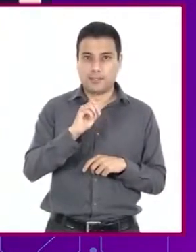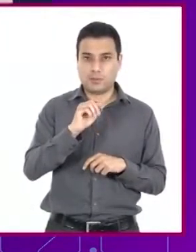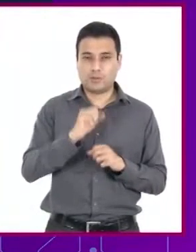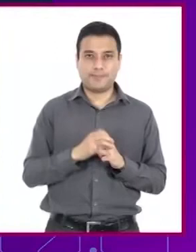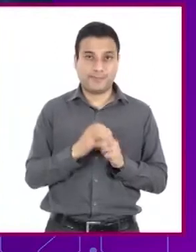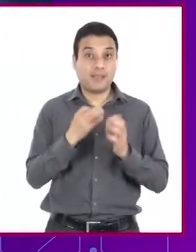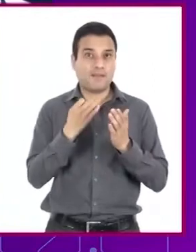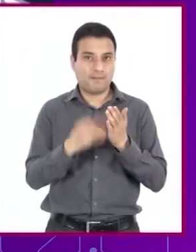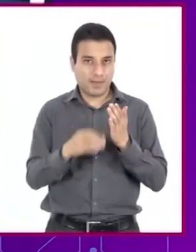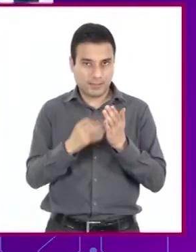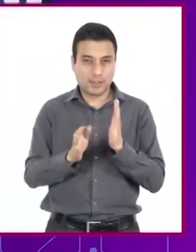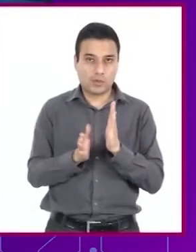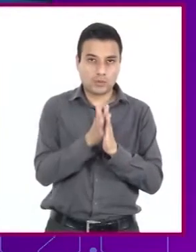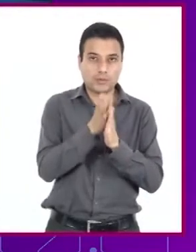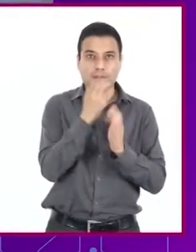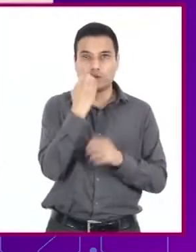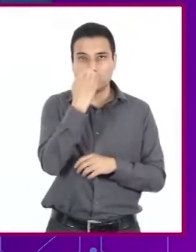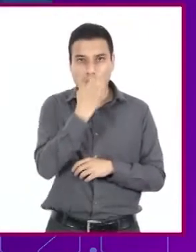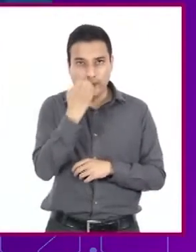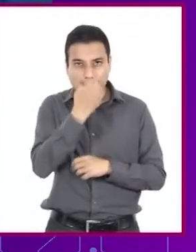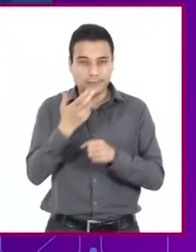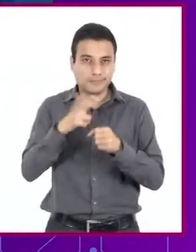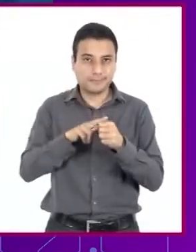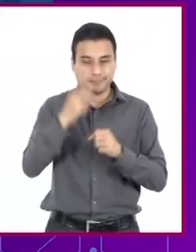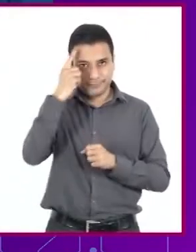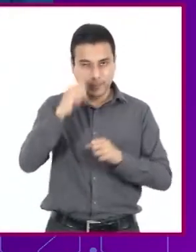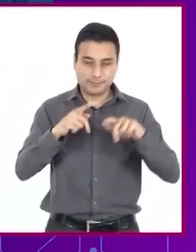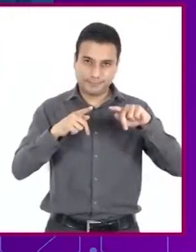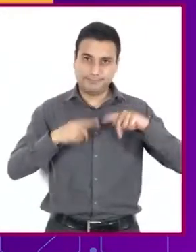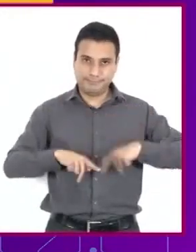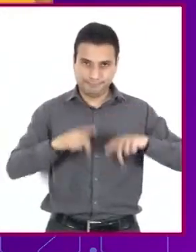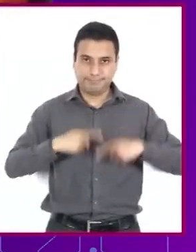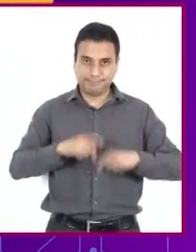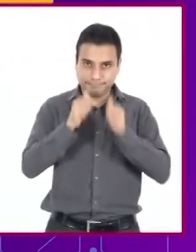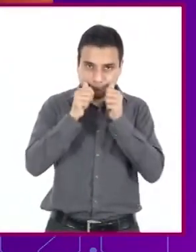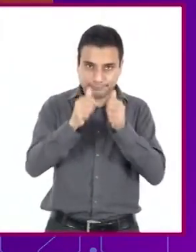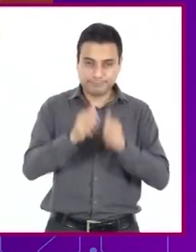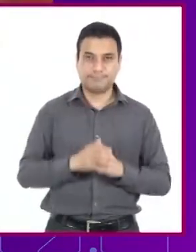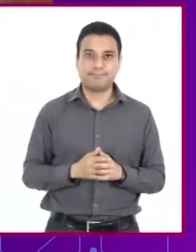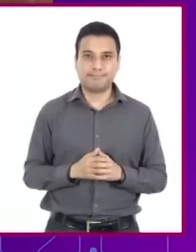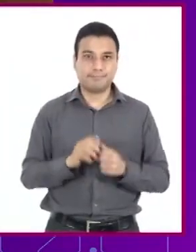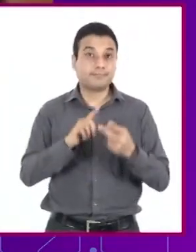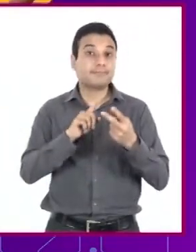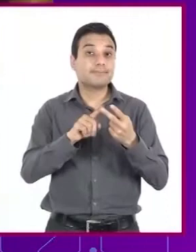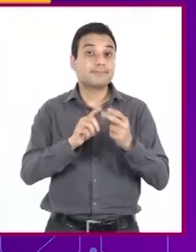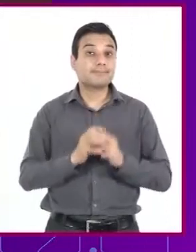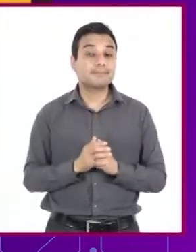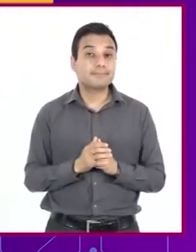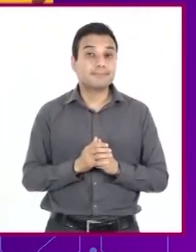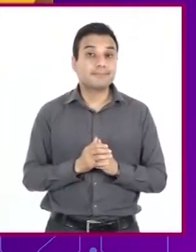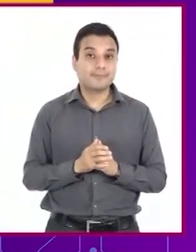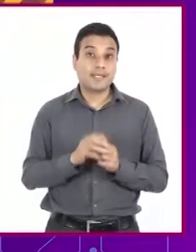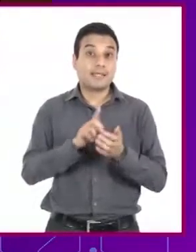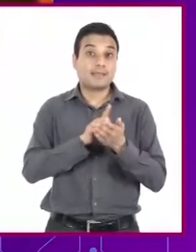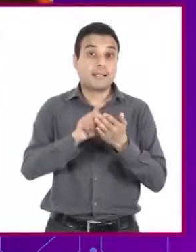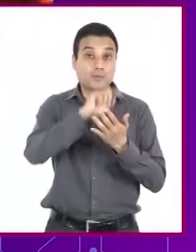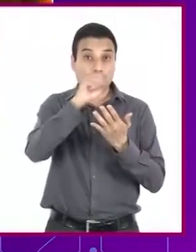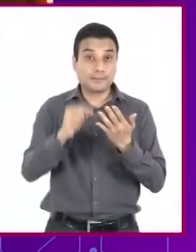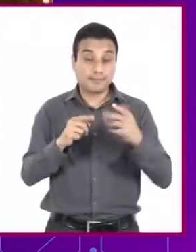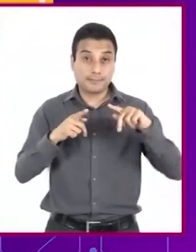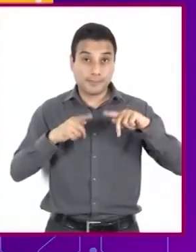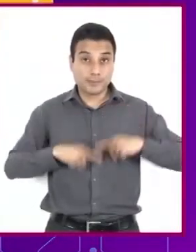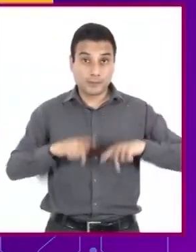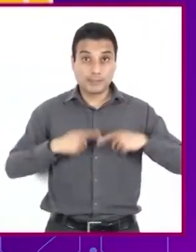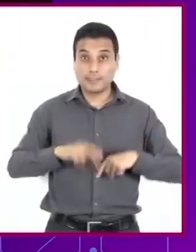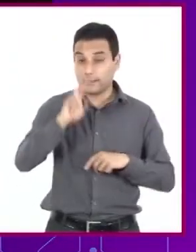infraestructura suficiente para satisfacer necesidades básicas. 2. Respetar los derechos de todos. El